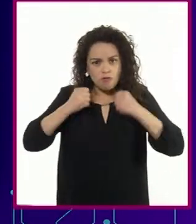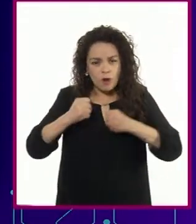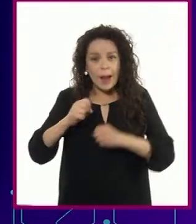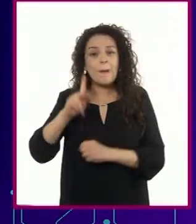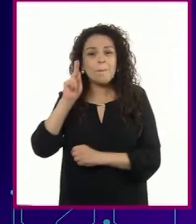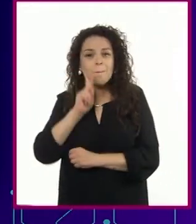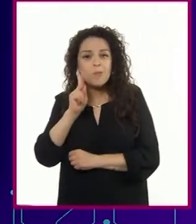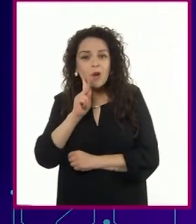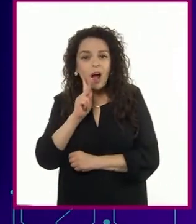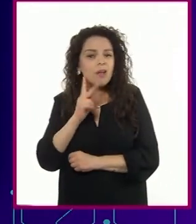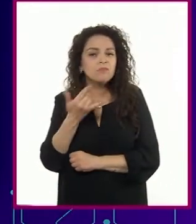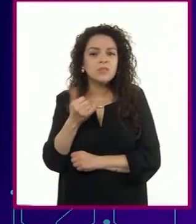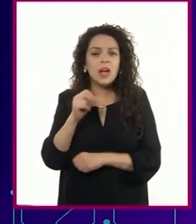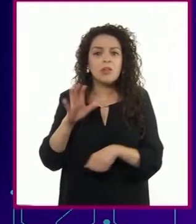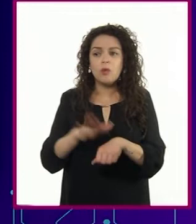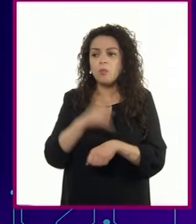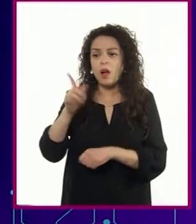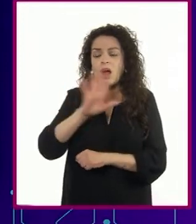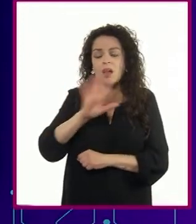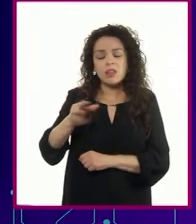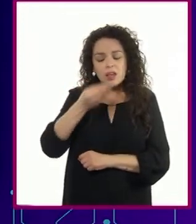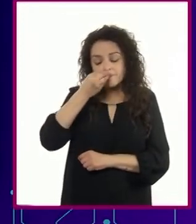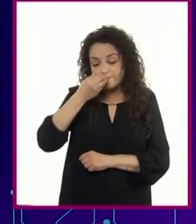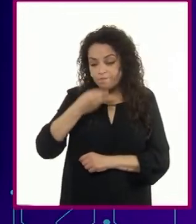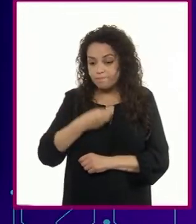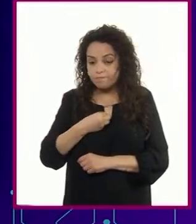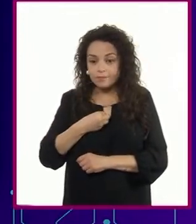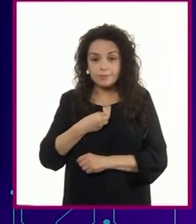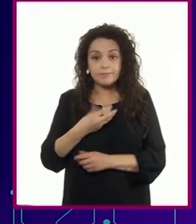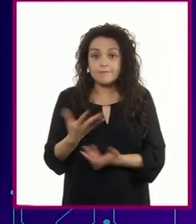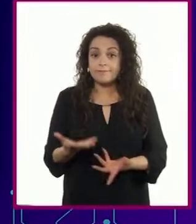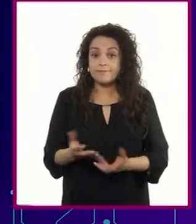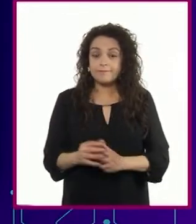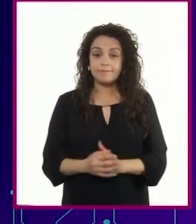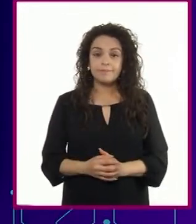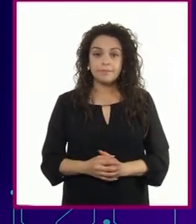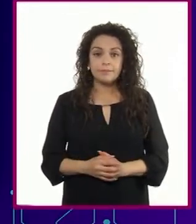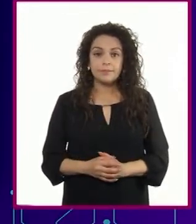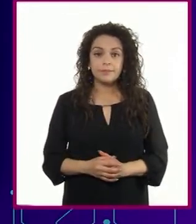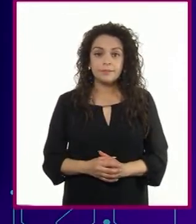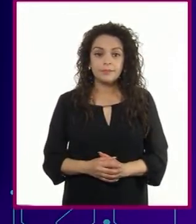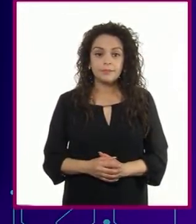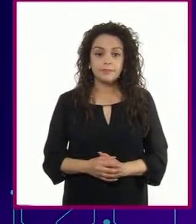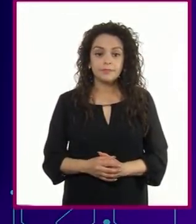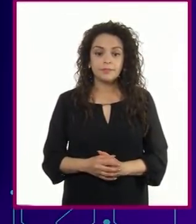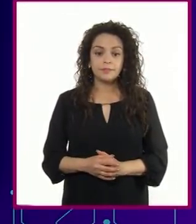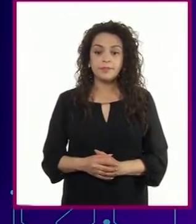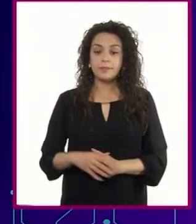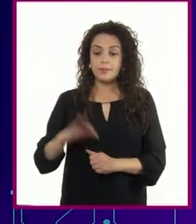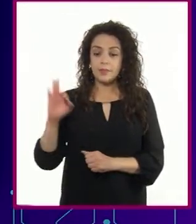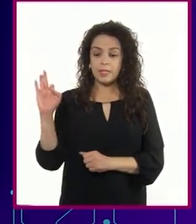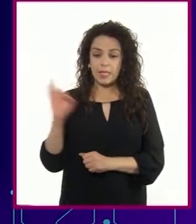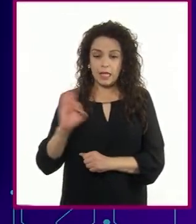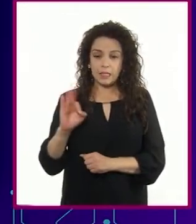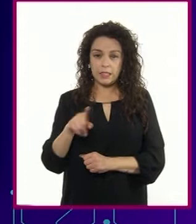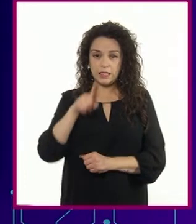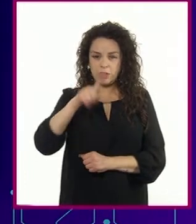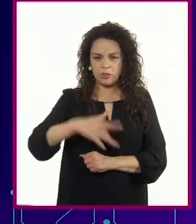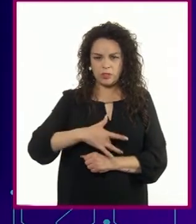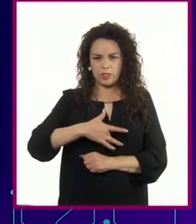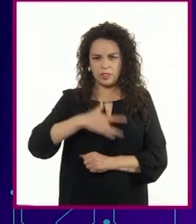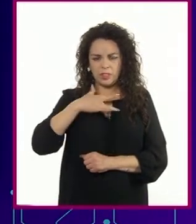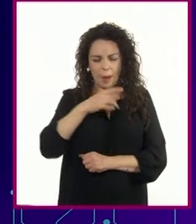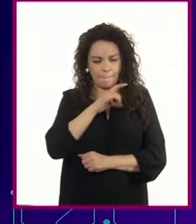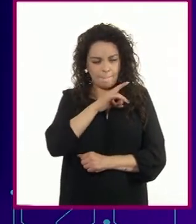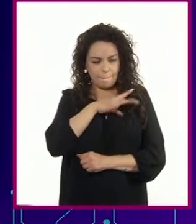se siente tan impotente que ya ni siquiera se lo plantea. Así que, si alguna vez has llegado a sentir frustración